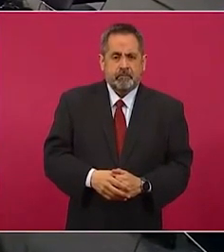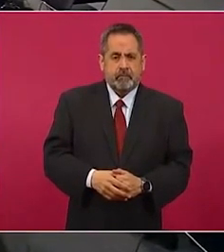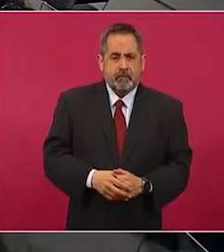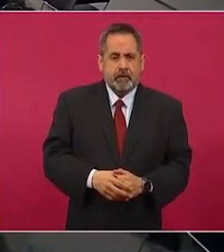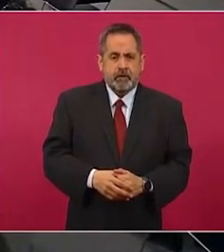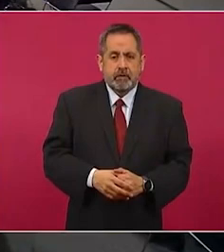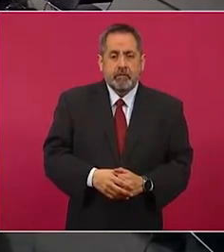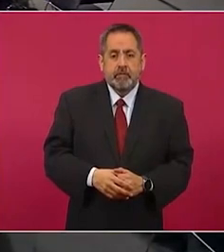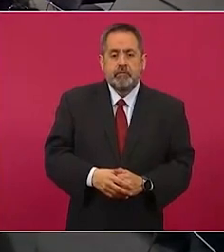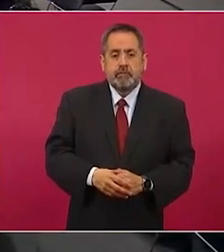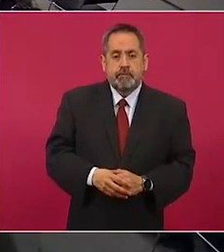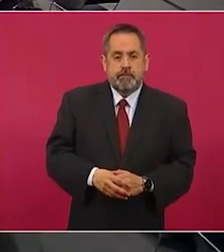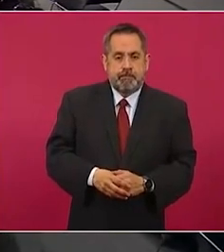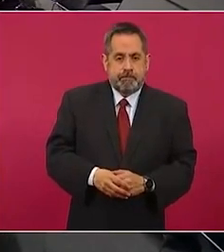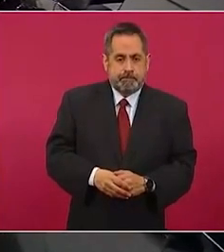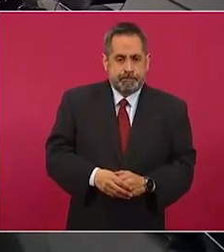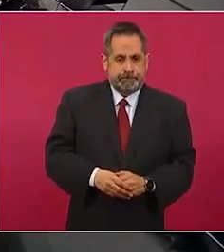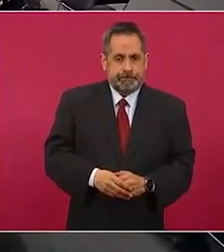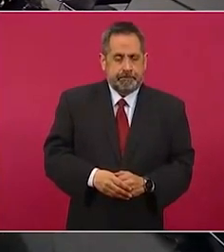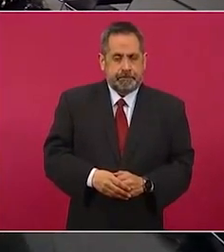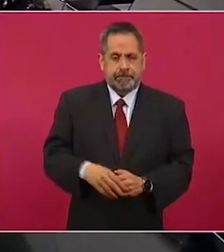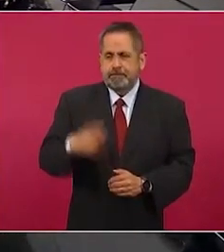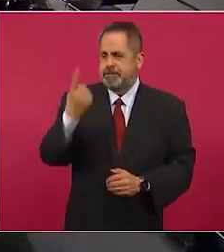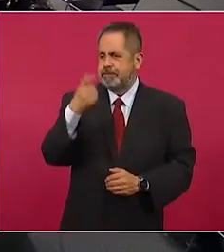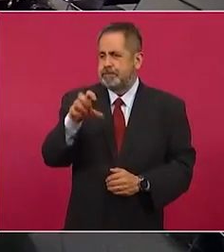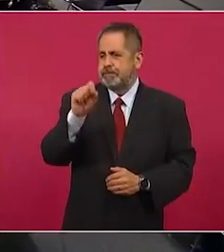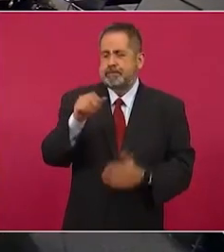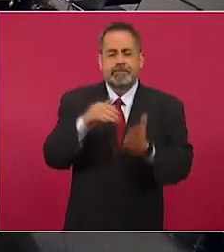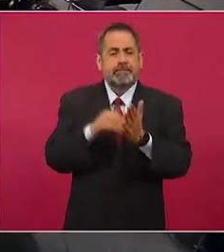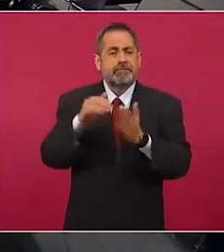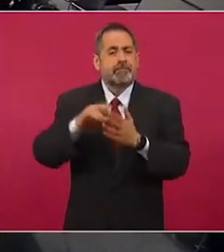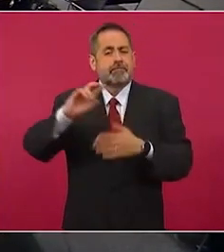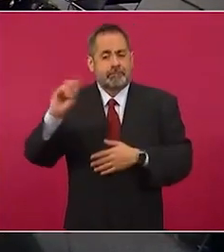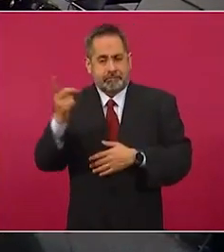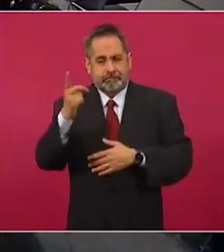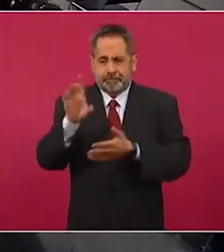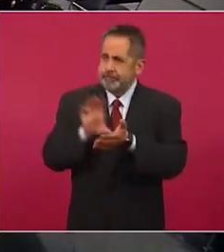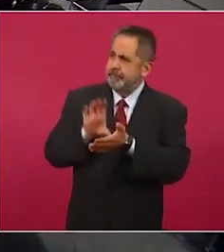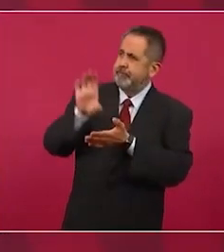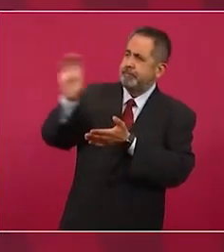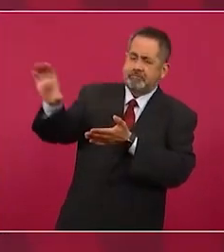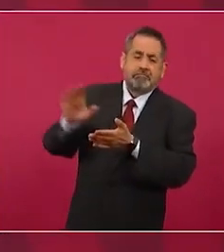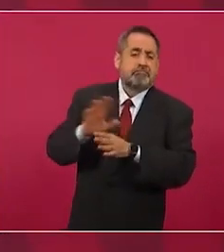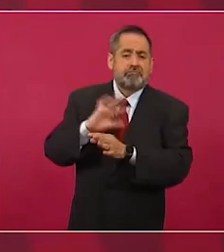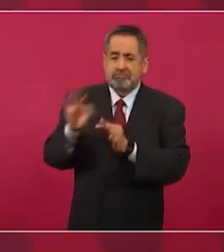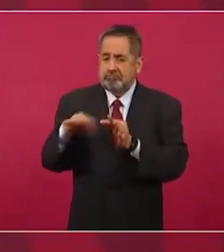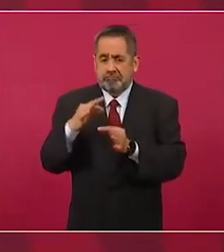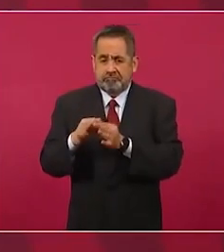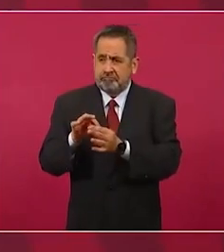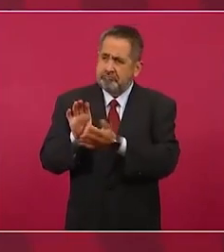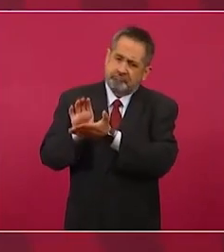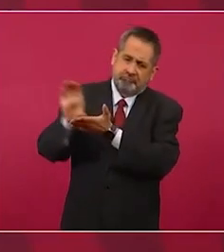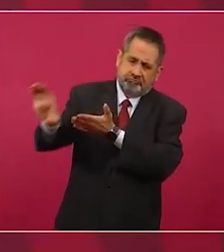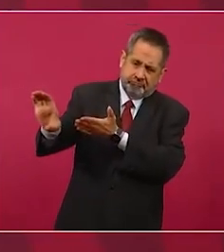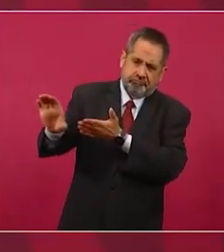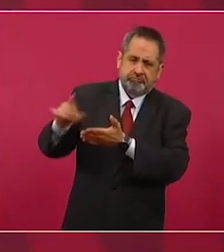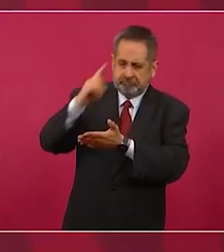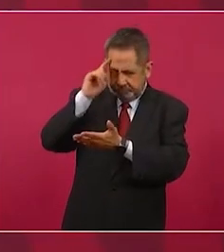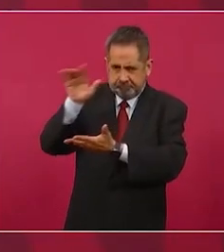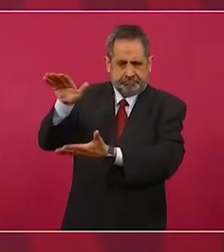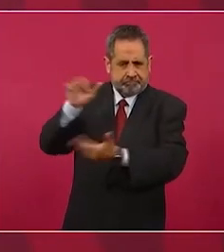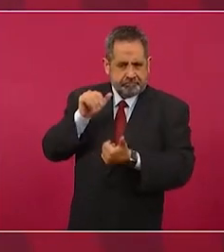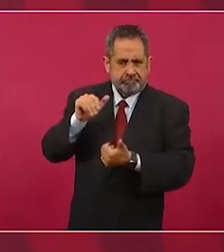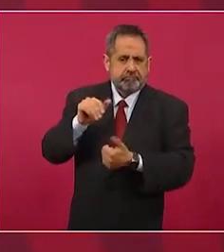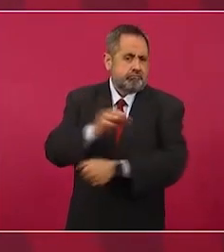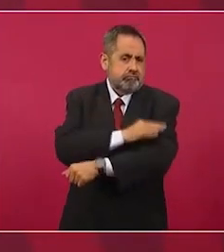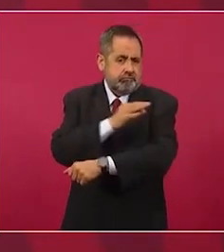Separaron 160 millones de dólares. 160 millones de dólares, ya, de adelanto.